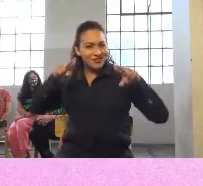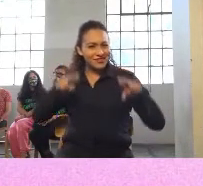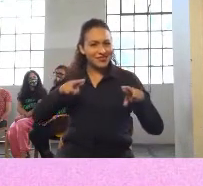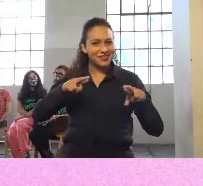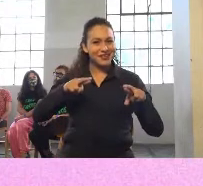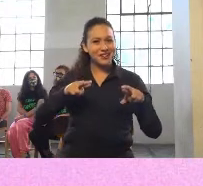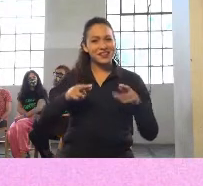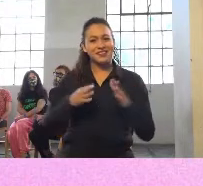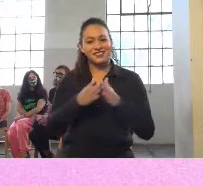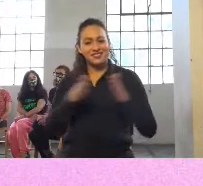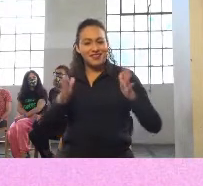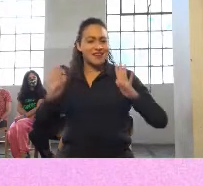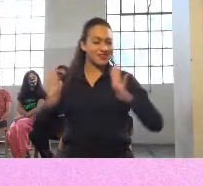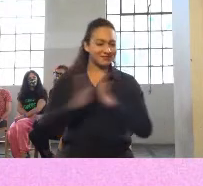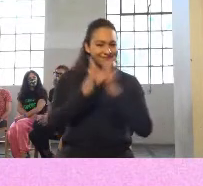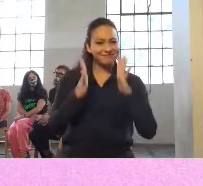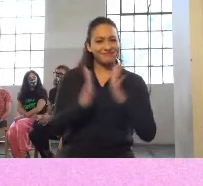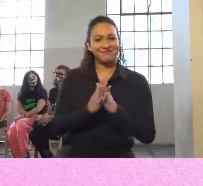por decirlo de alguna forma,